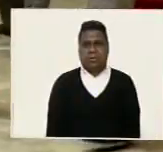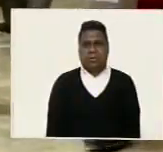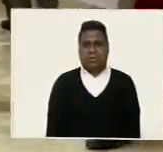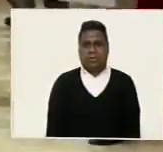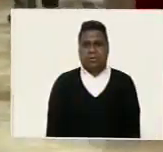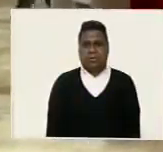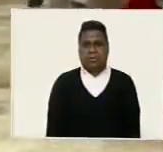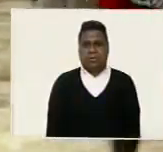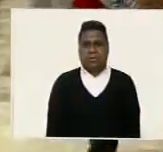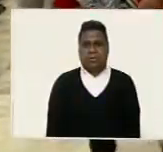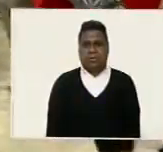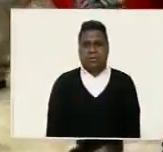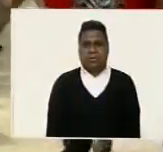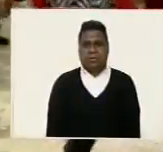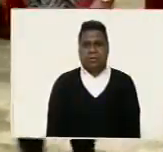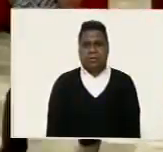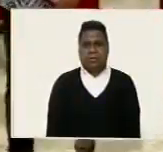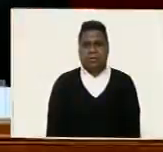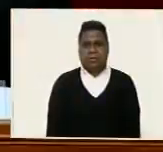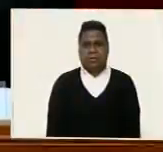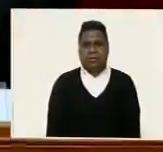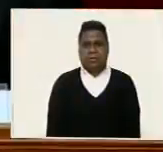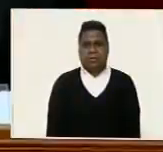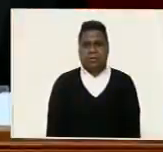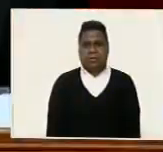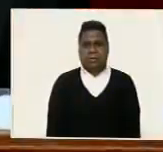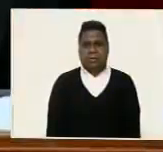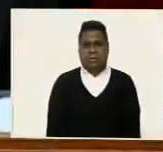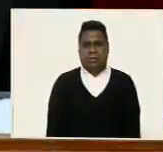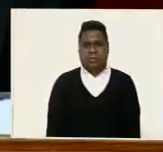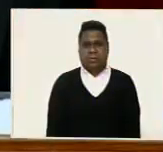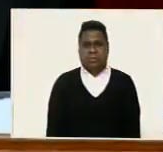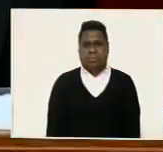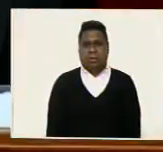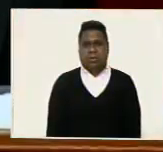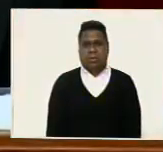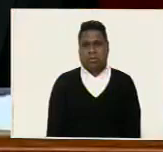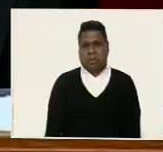Gracias, compañero Rubén. Tiene la palabra Edith Aponte.